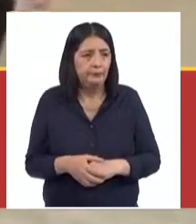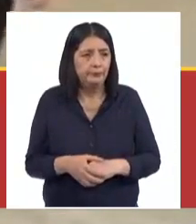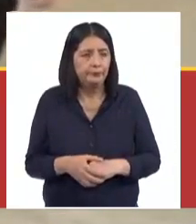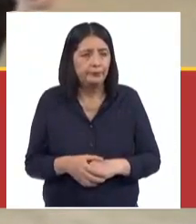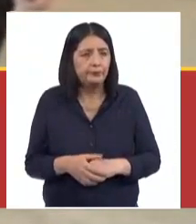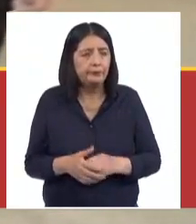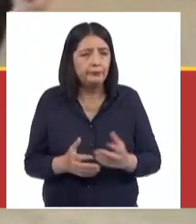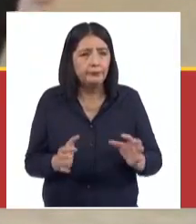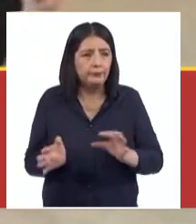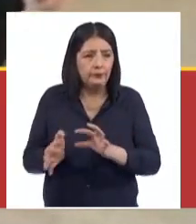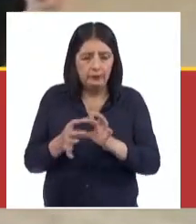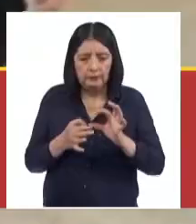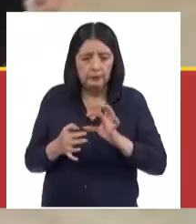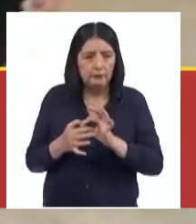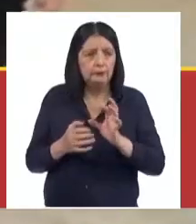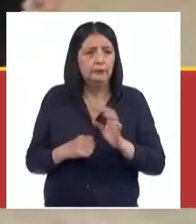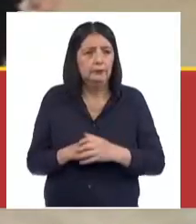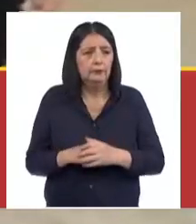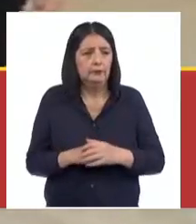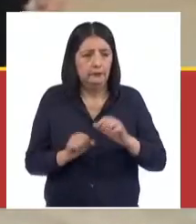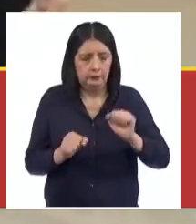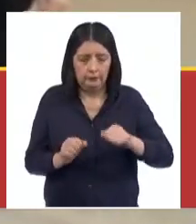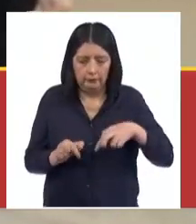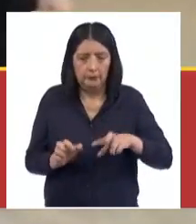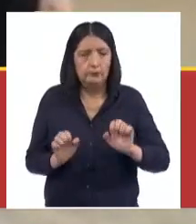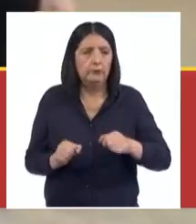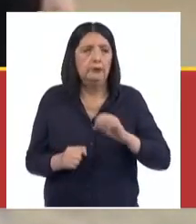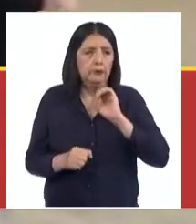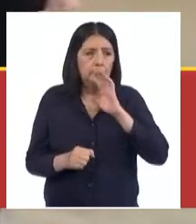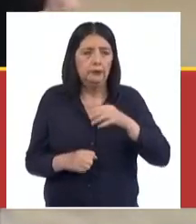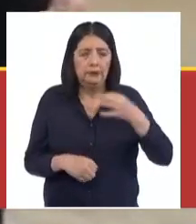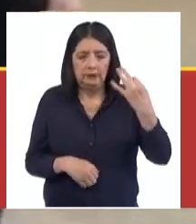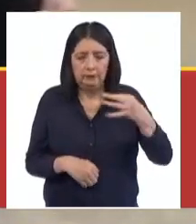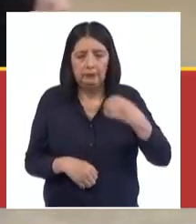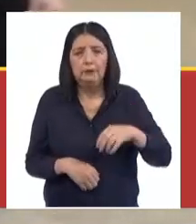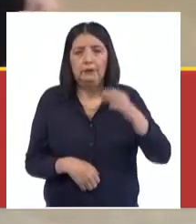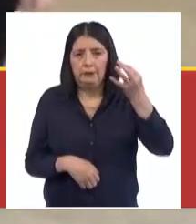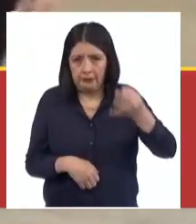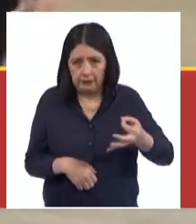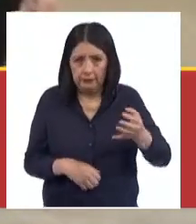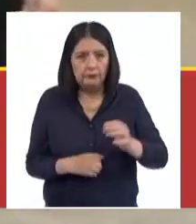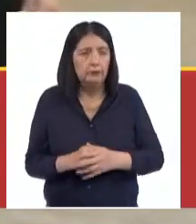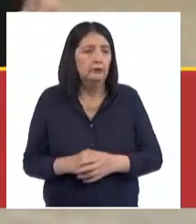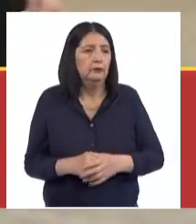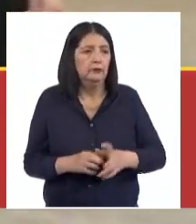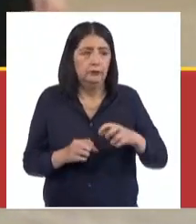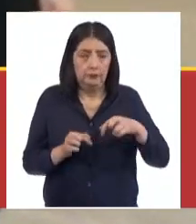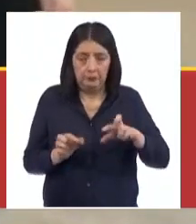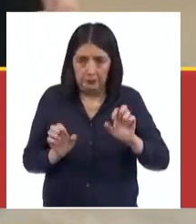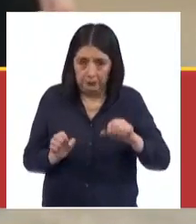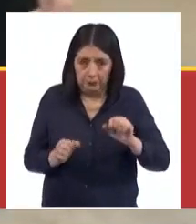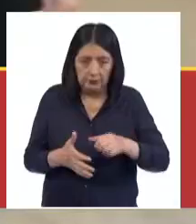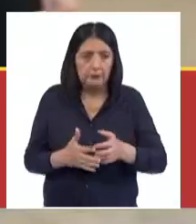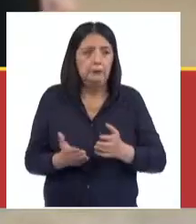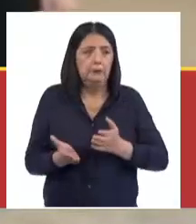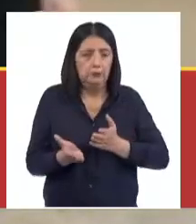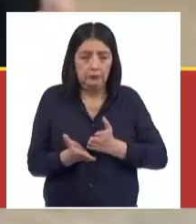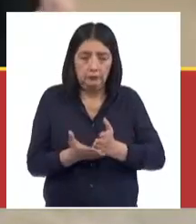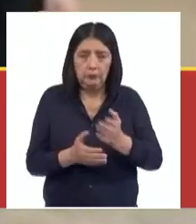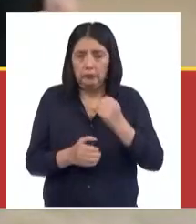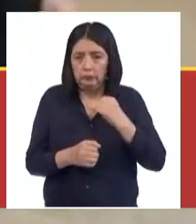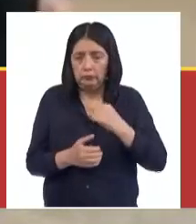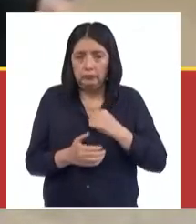en el marco de la unidad, nos permita decir siempre la verdad, nos permita encaminar una